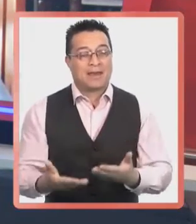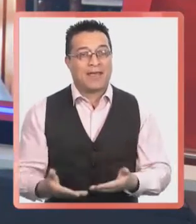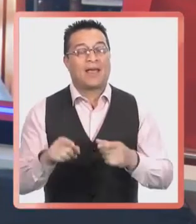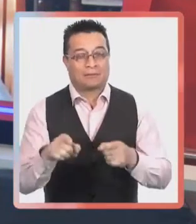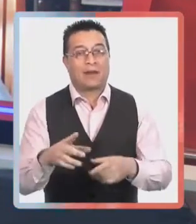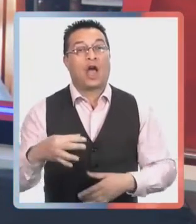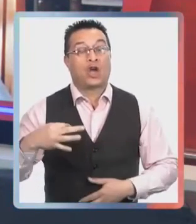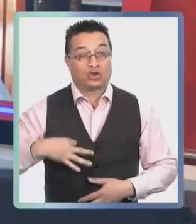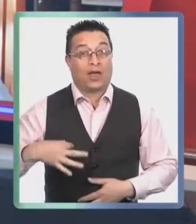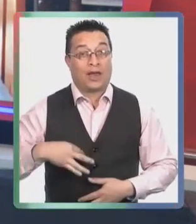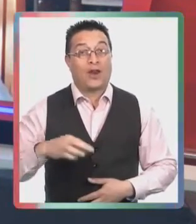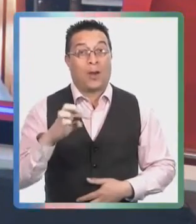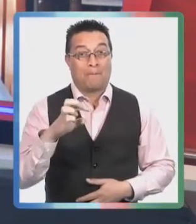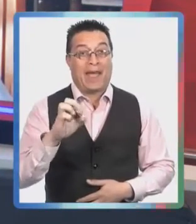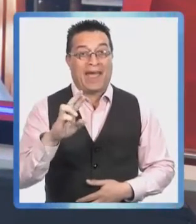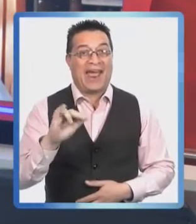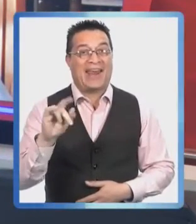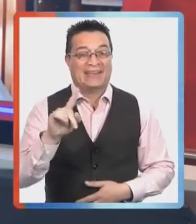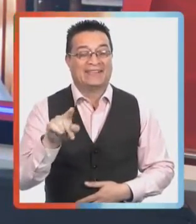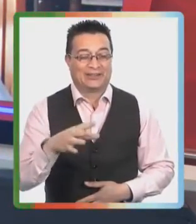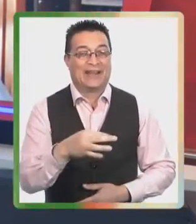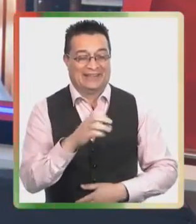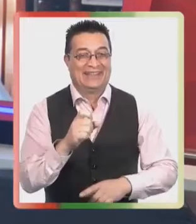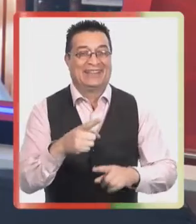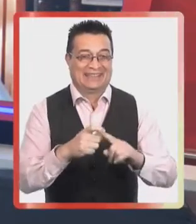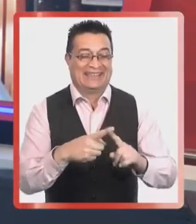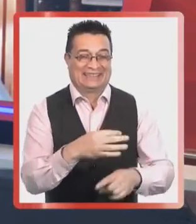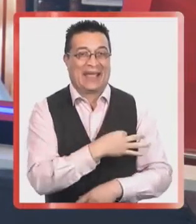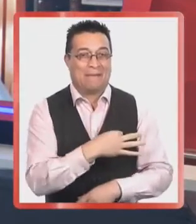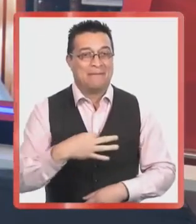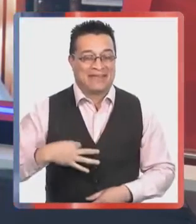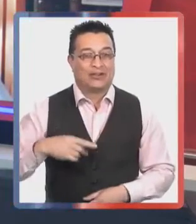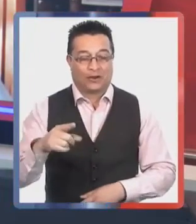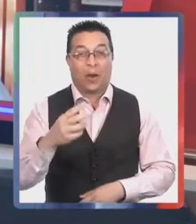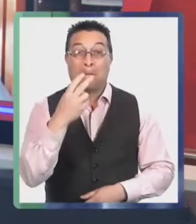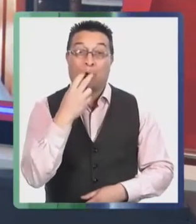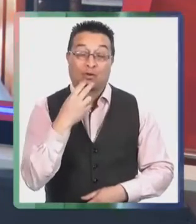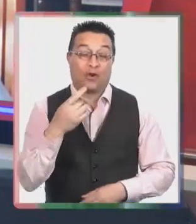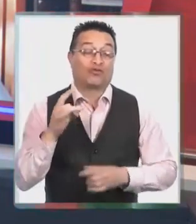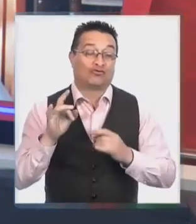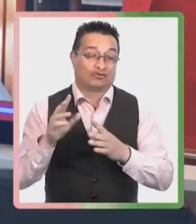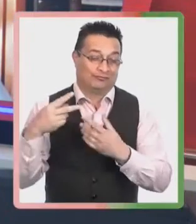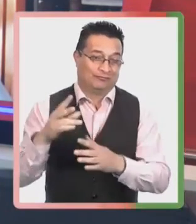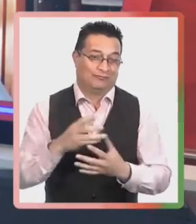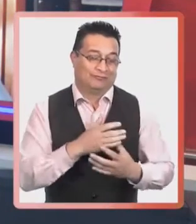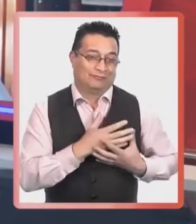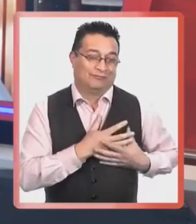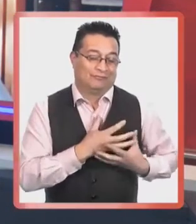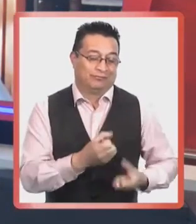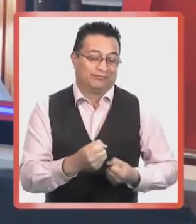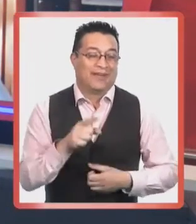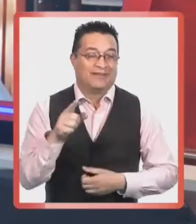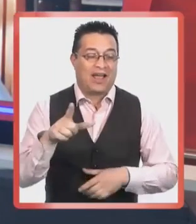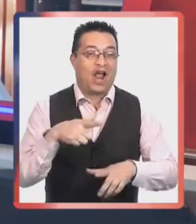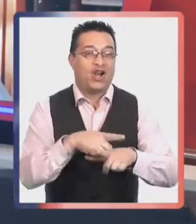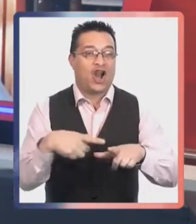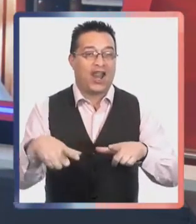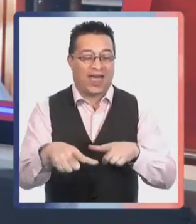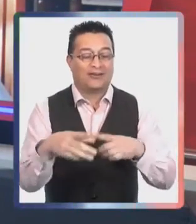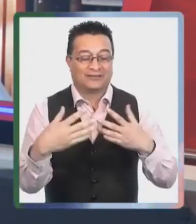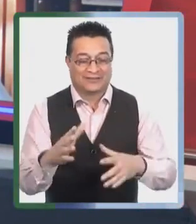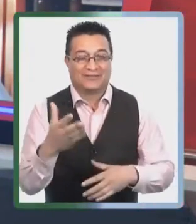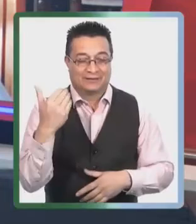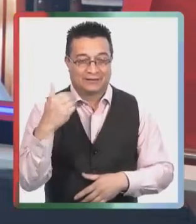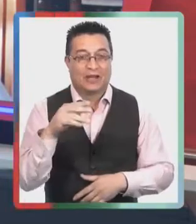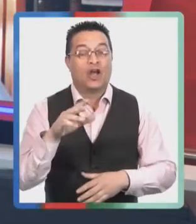bienvenida hoy día como el ciudadano París, ¿verdad? Ya no como el ministro de Salud. Es puertomontino de corazón, lleva la camiseta de la región de los lagos, lo hemos contado